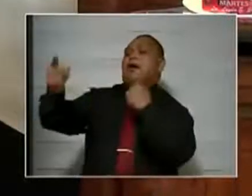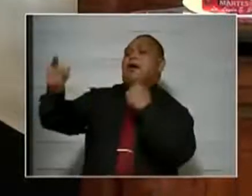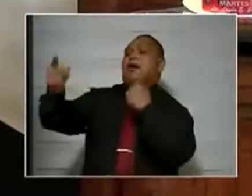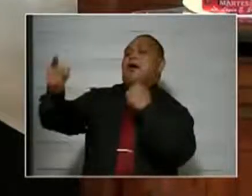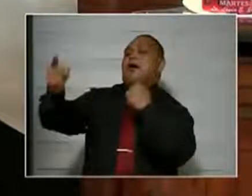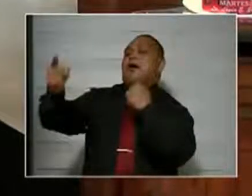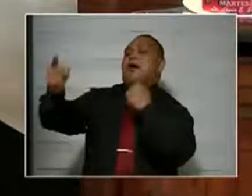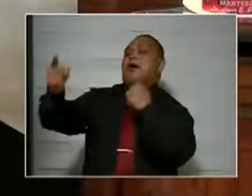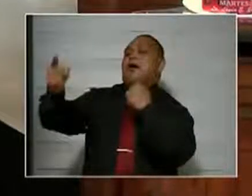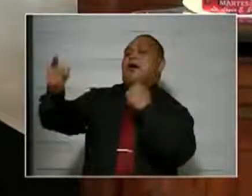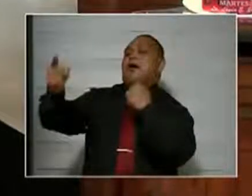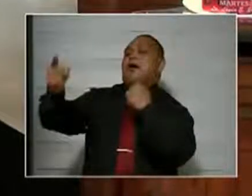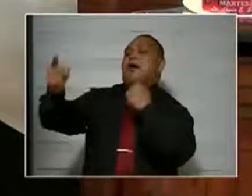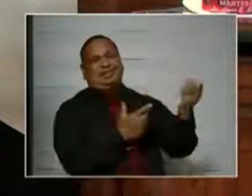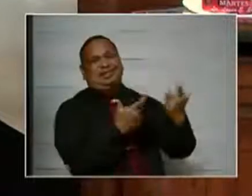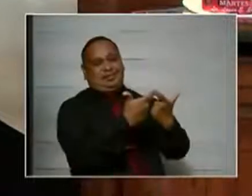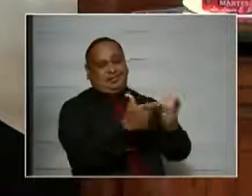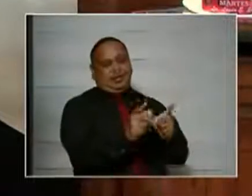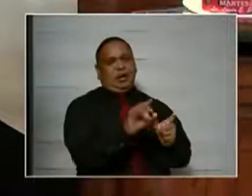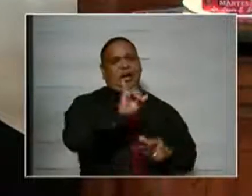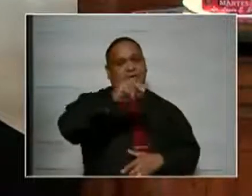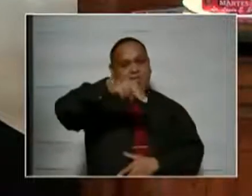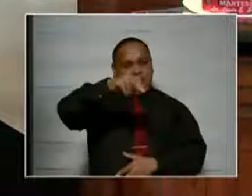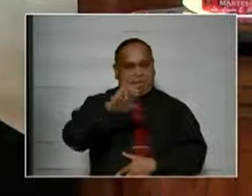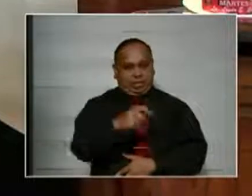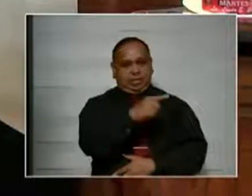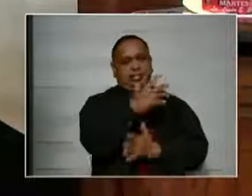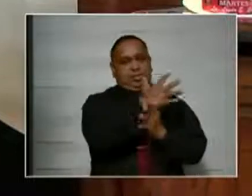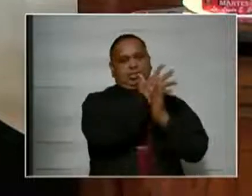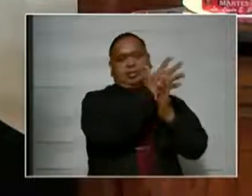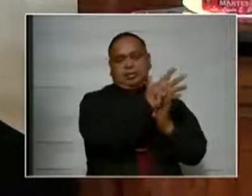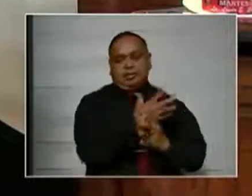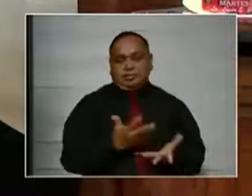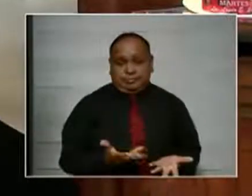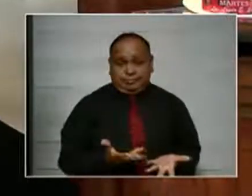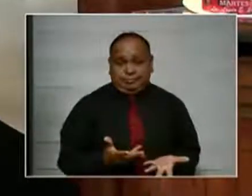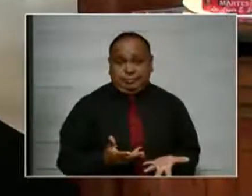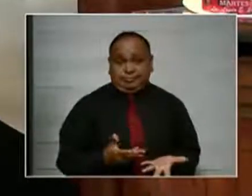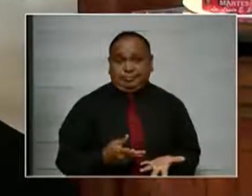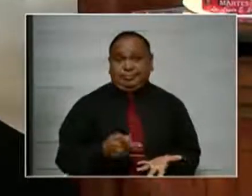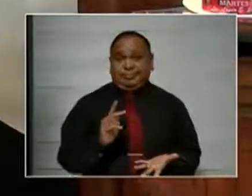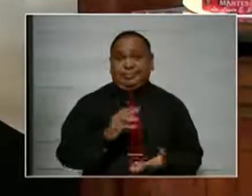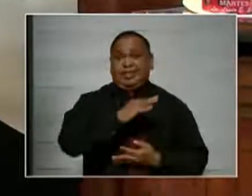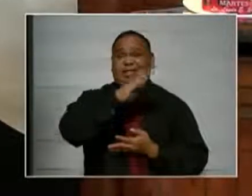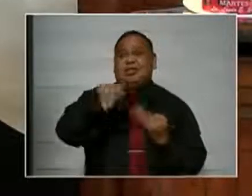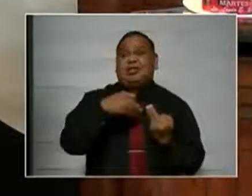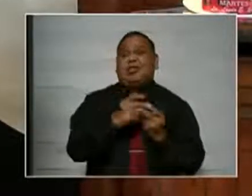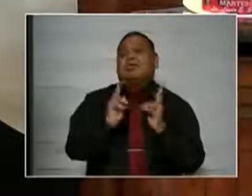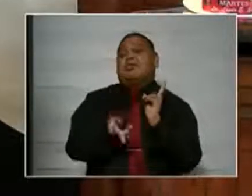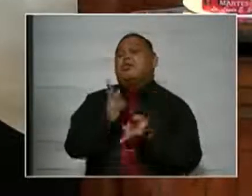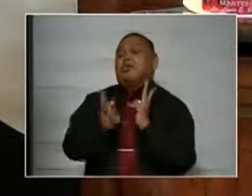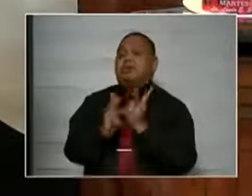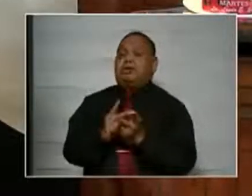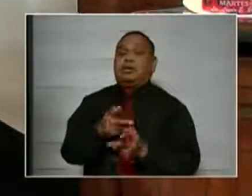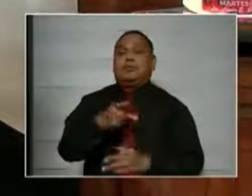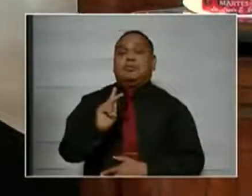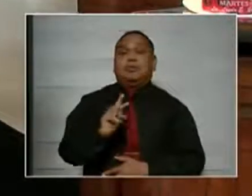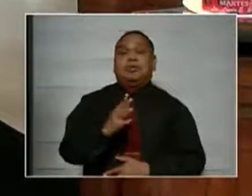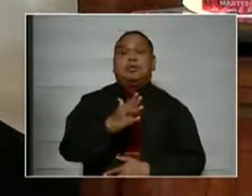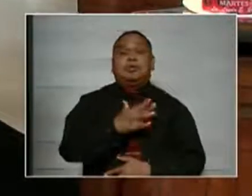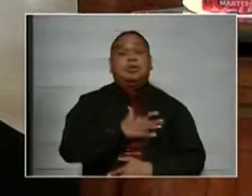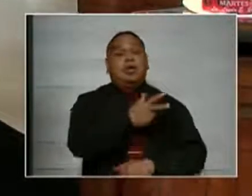El del Sí el deliver verdad dijo Es que le